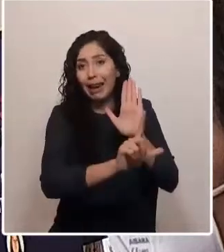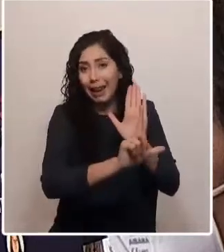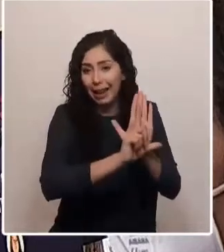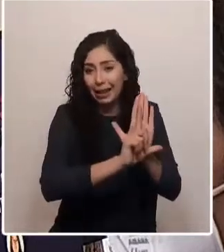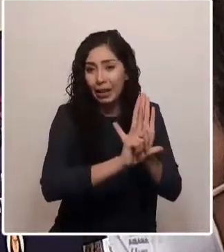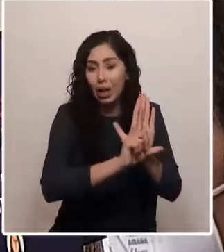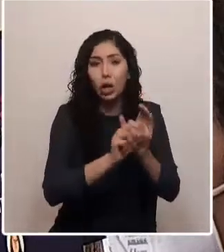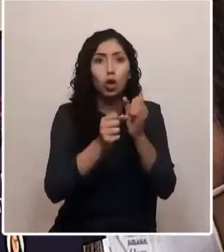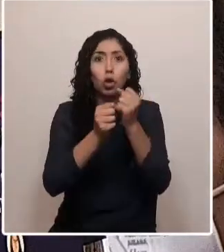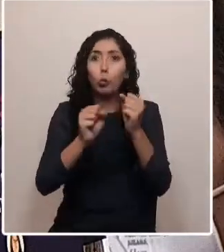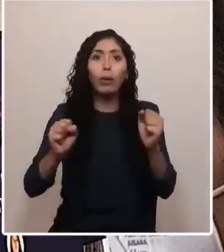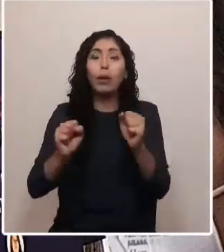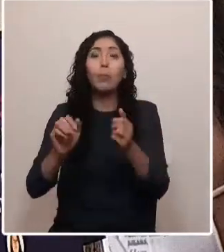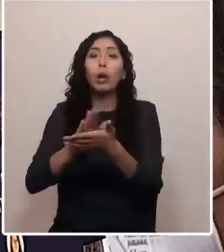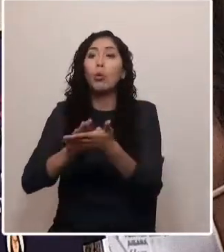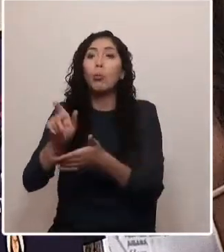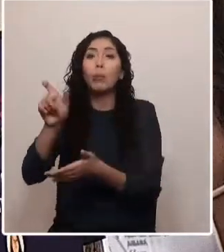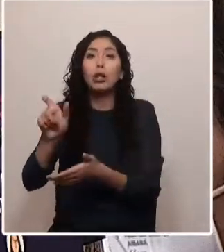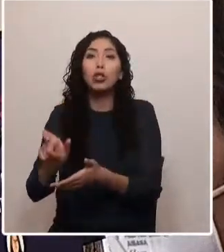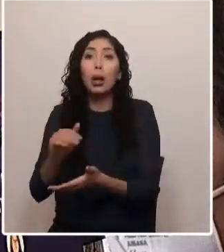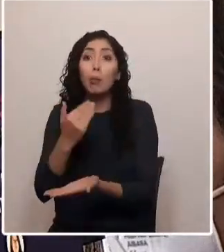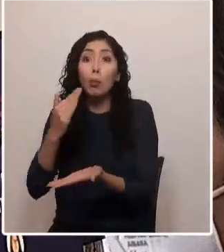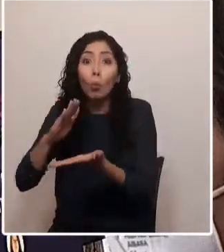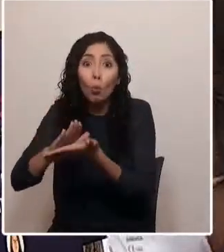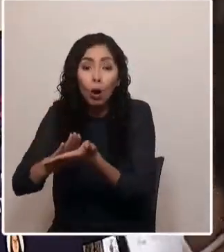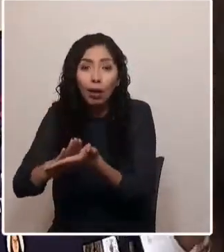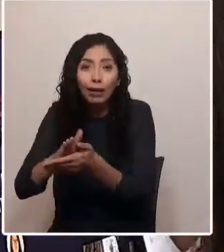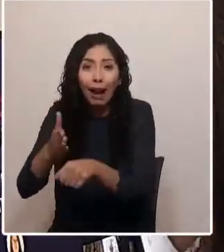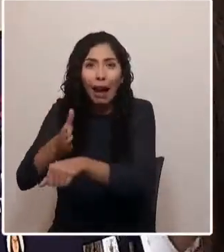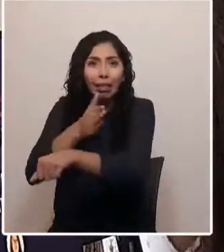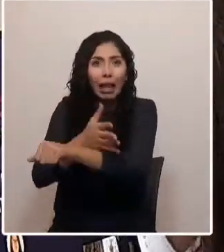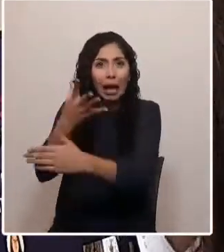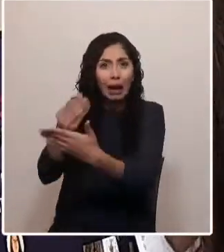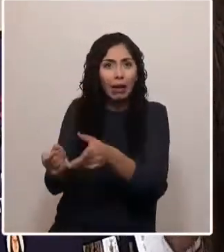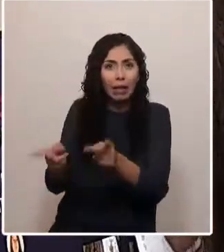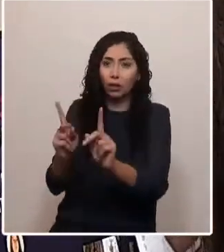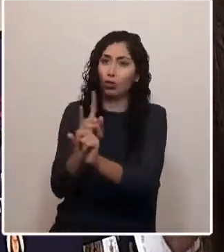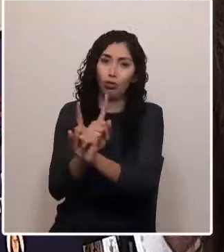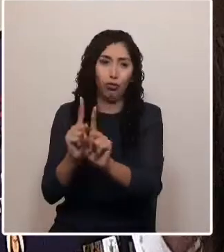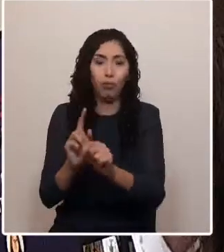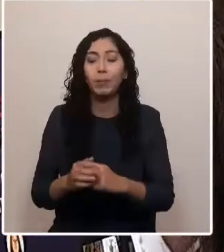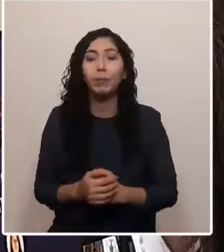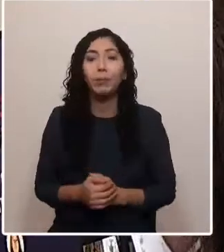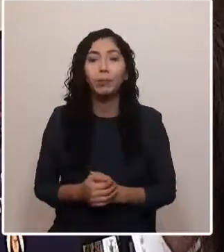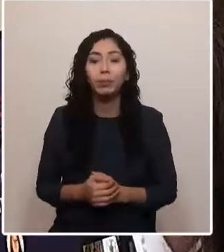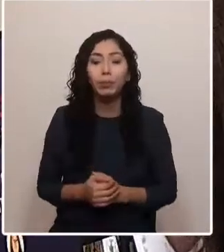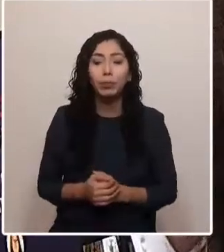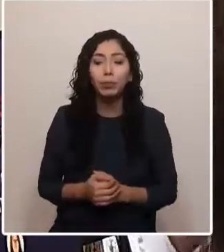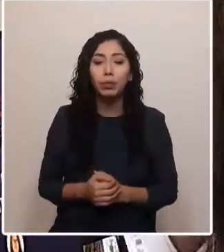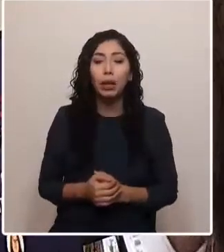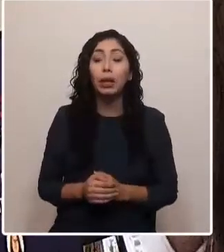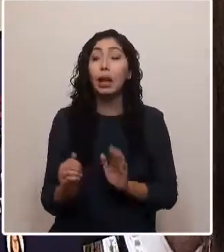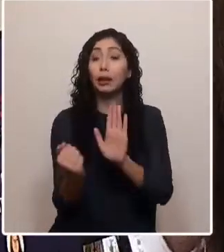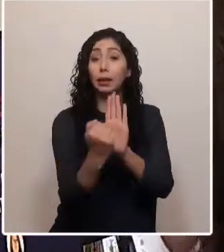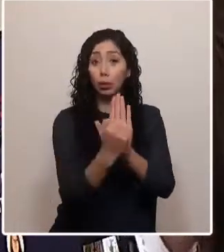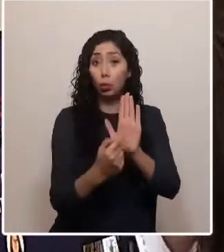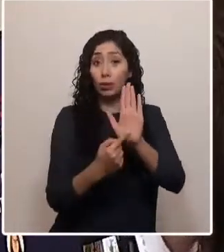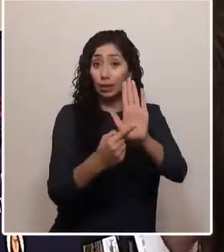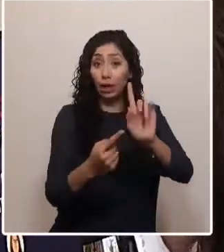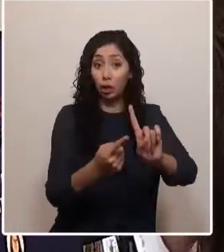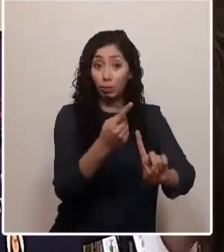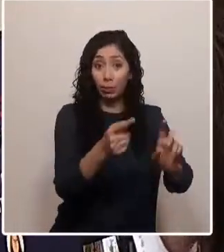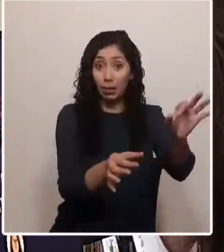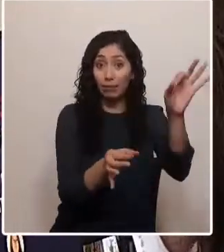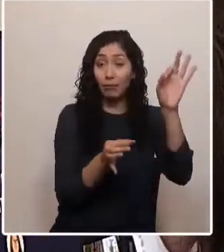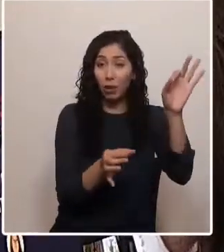a la vida del autor. Por otra parte, y como se puede constatar de su simple lectura, a diferencia del artículo presentado en el primer informe, que